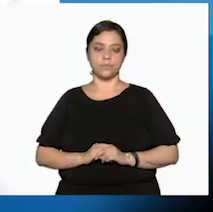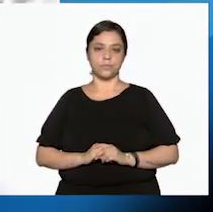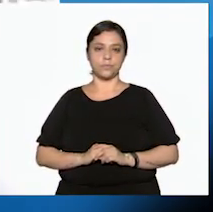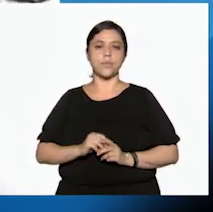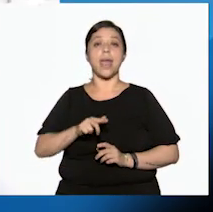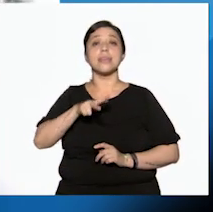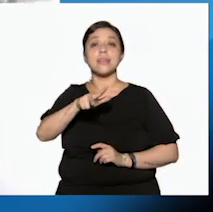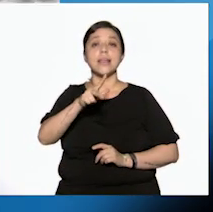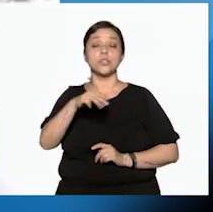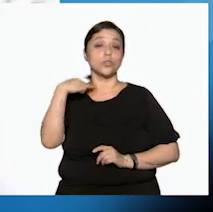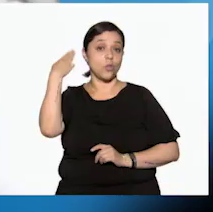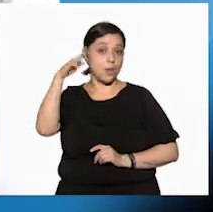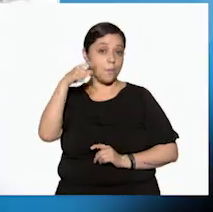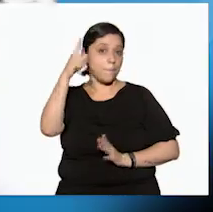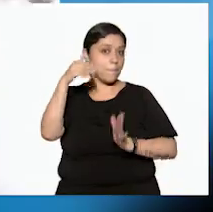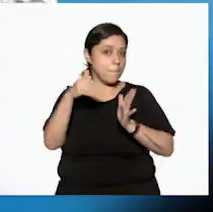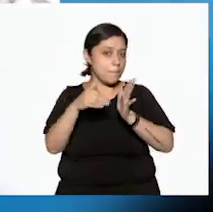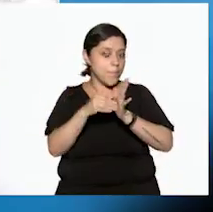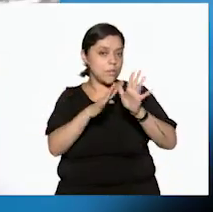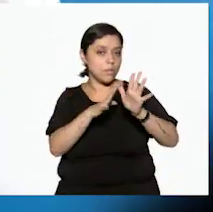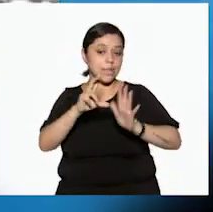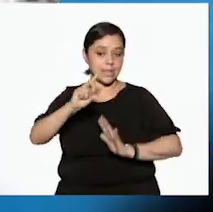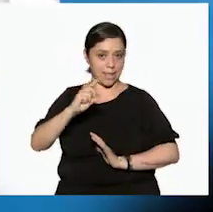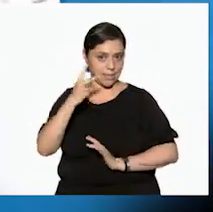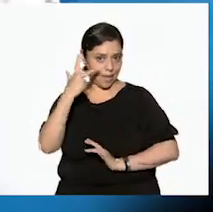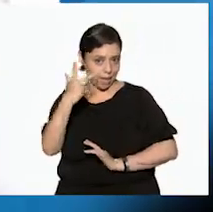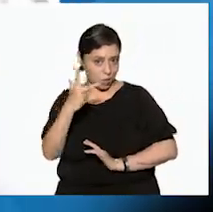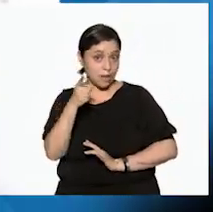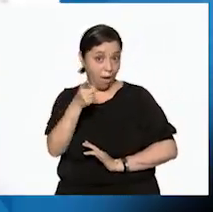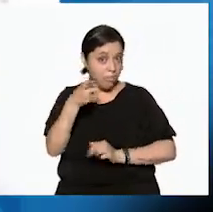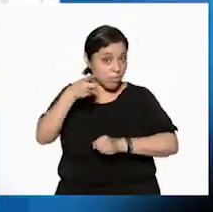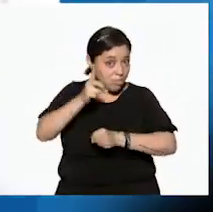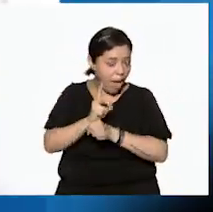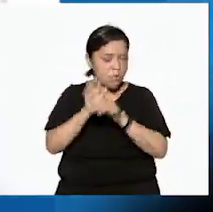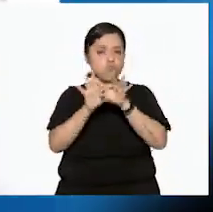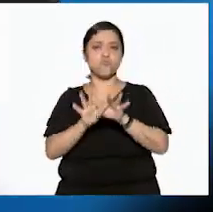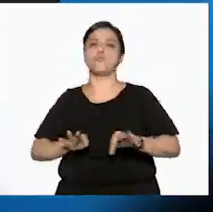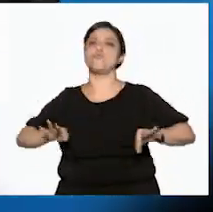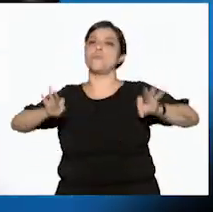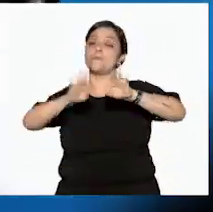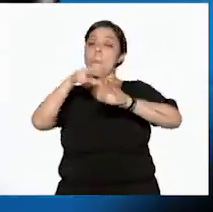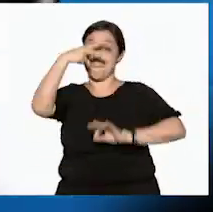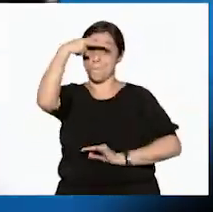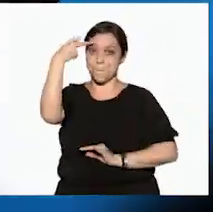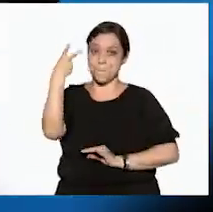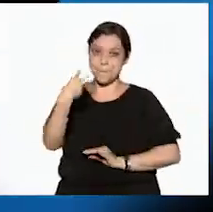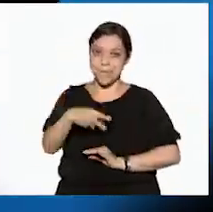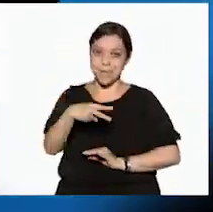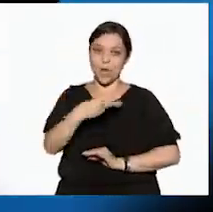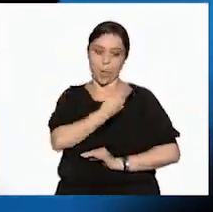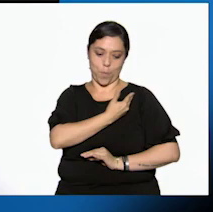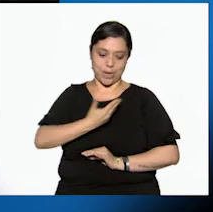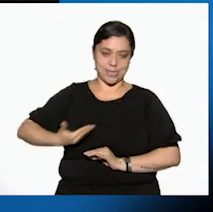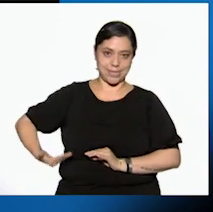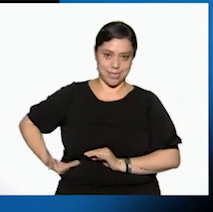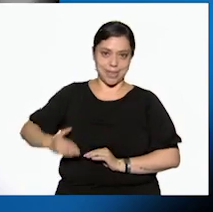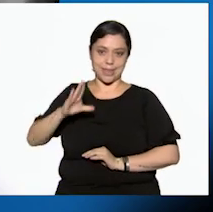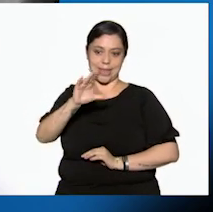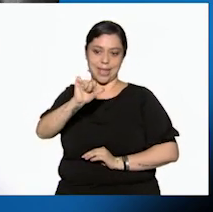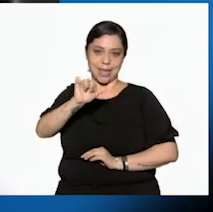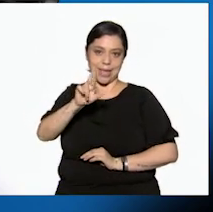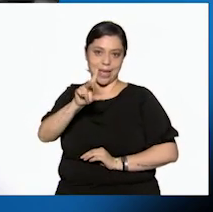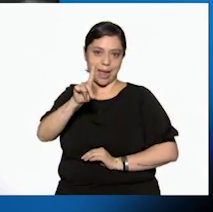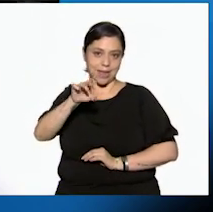El 18 de marzo de 1938 fue un día clave para México. El presidente Lázaro Cárdenas del